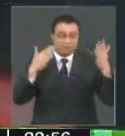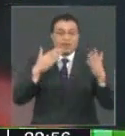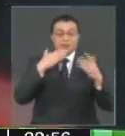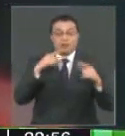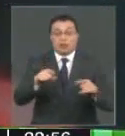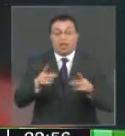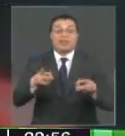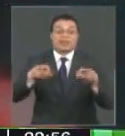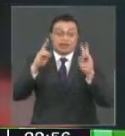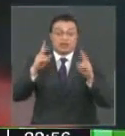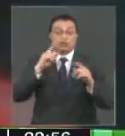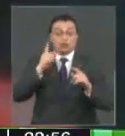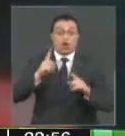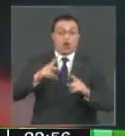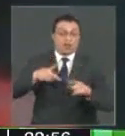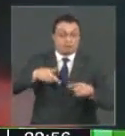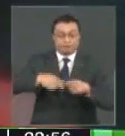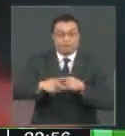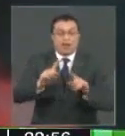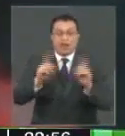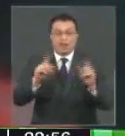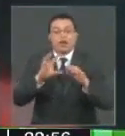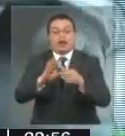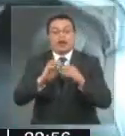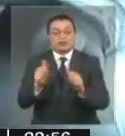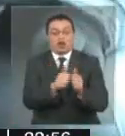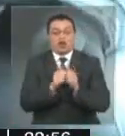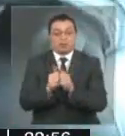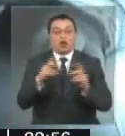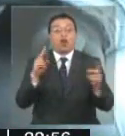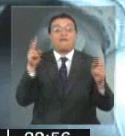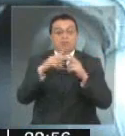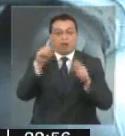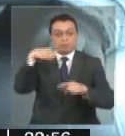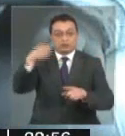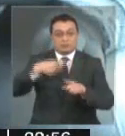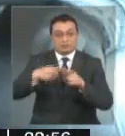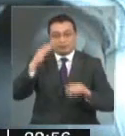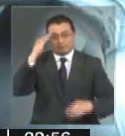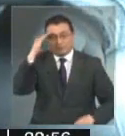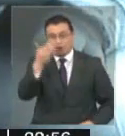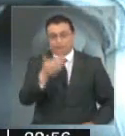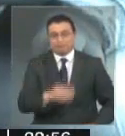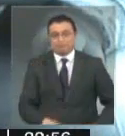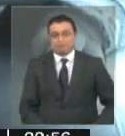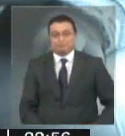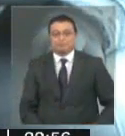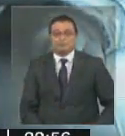Y ese es un derecho que no le debemos coartar a nadie. Muchas gracias por habernos acompañado y nos vemos la próxima semana. Chao.